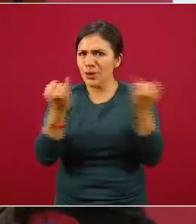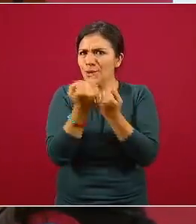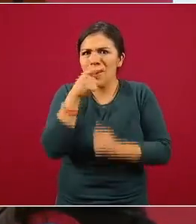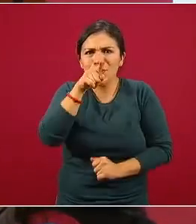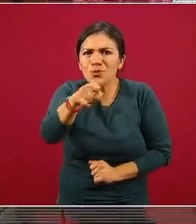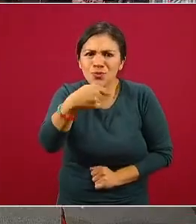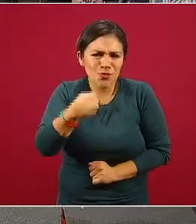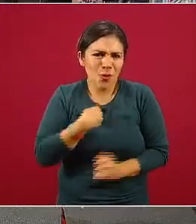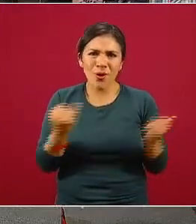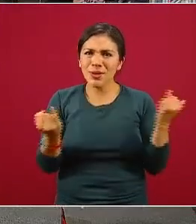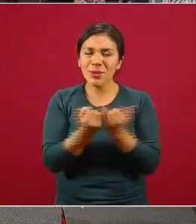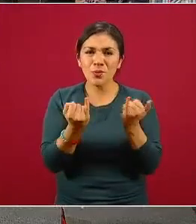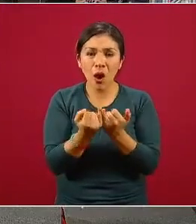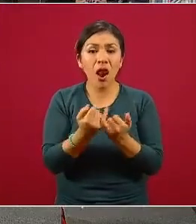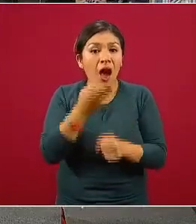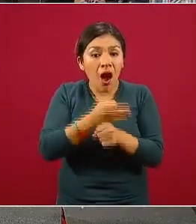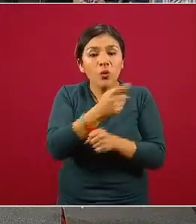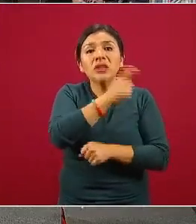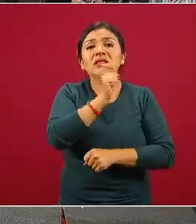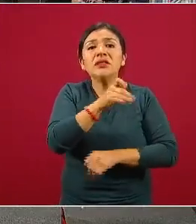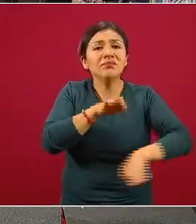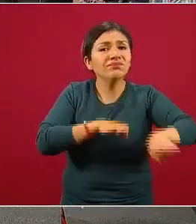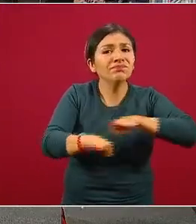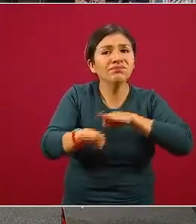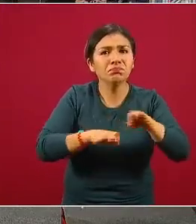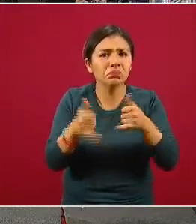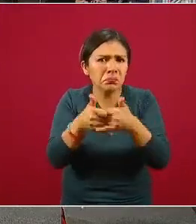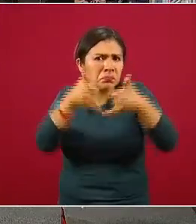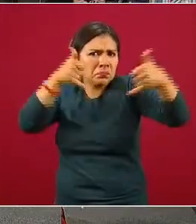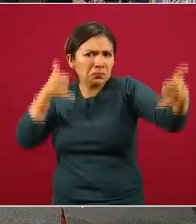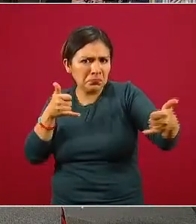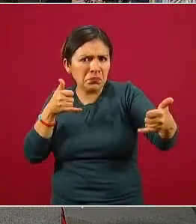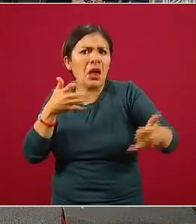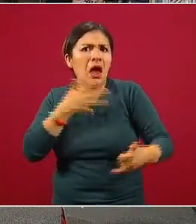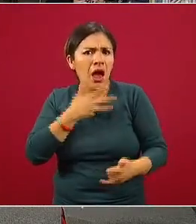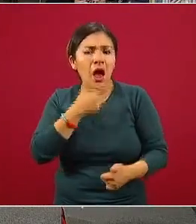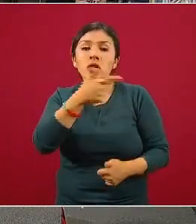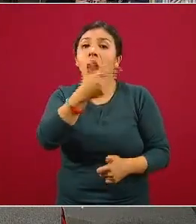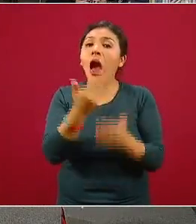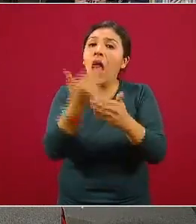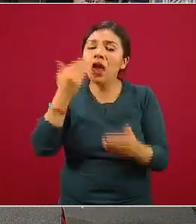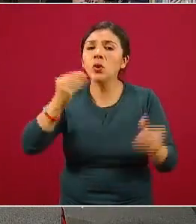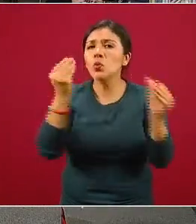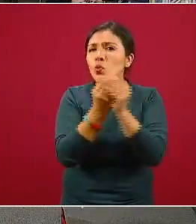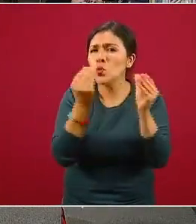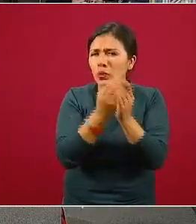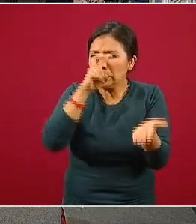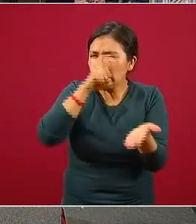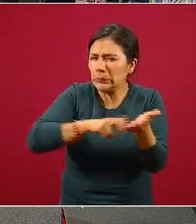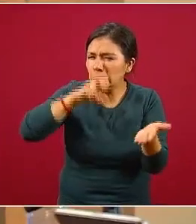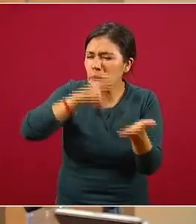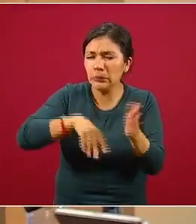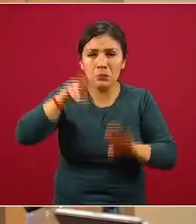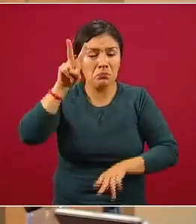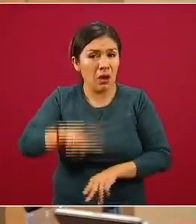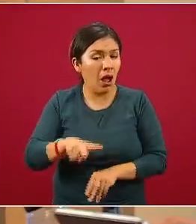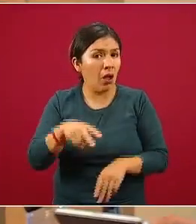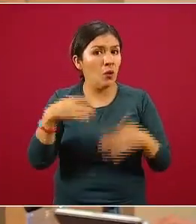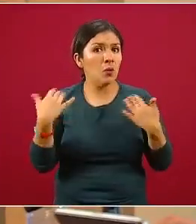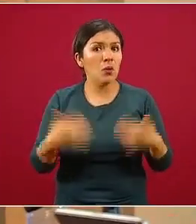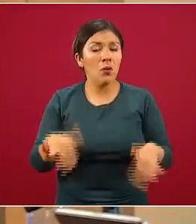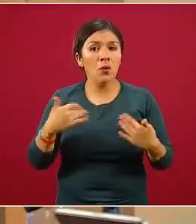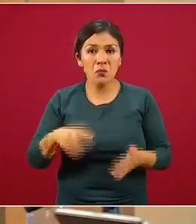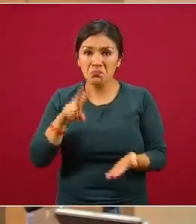que nosotros, que están trabajando de forma remota, tienen una capacitación muy amplia,